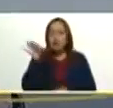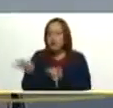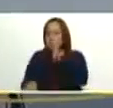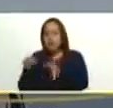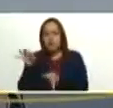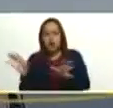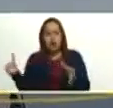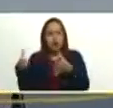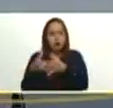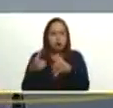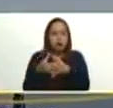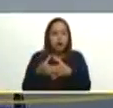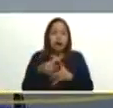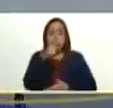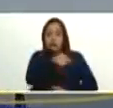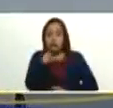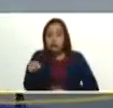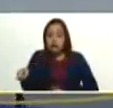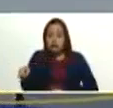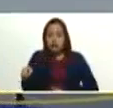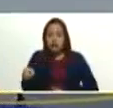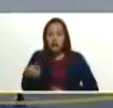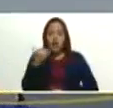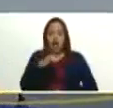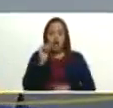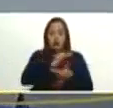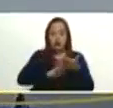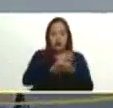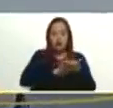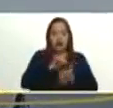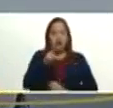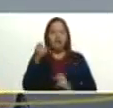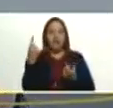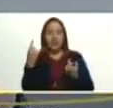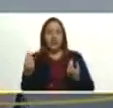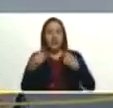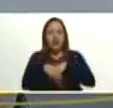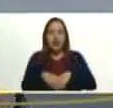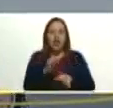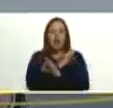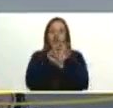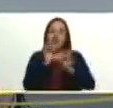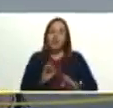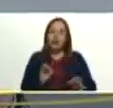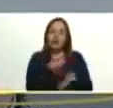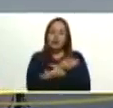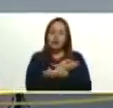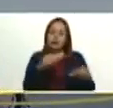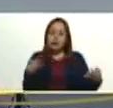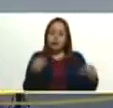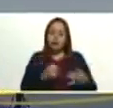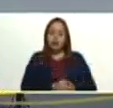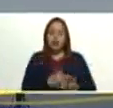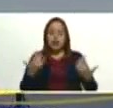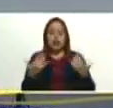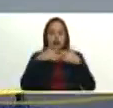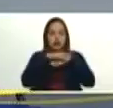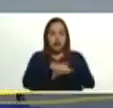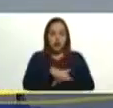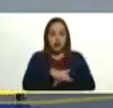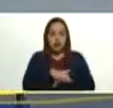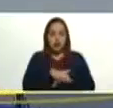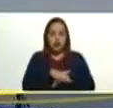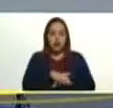tribunales, y son ahí, es allí donde se resuelven estas disonancias de manera eficaz. En la integración de